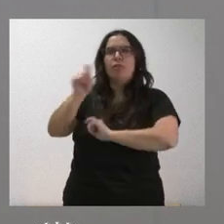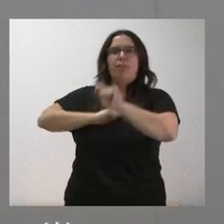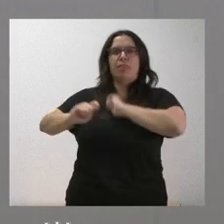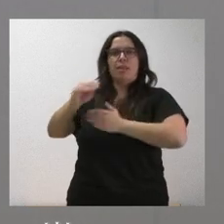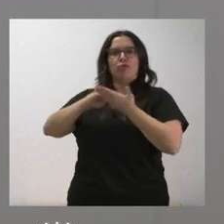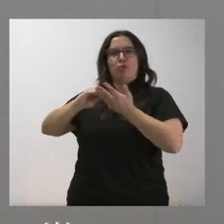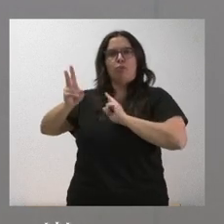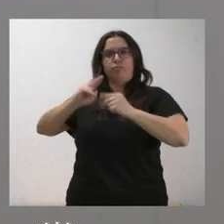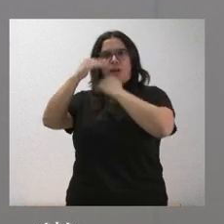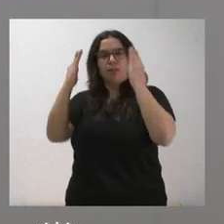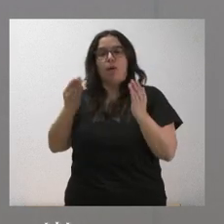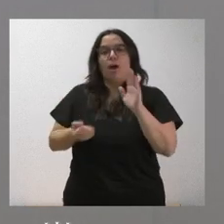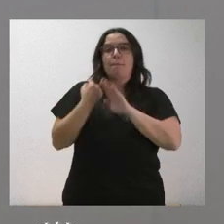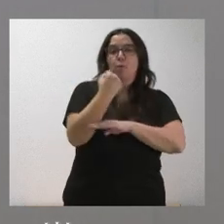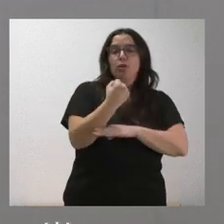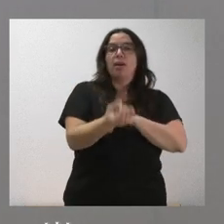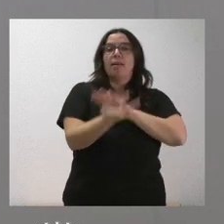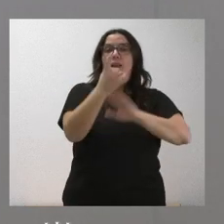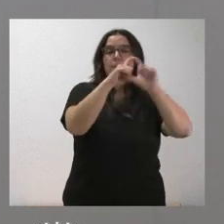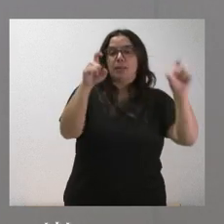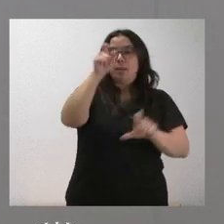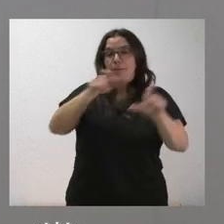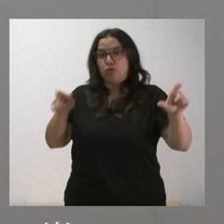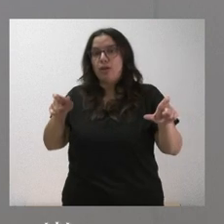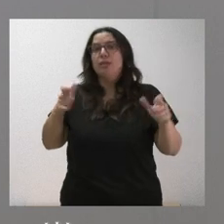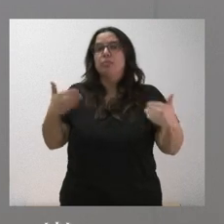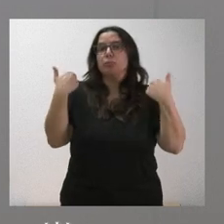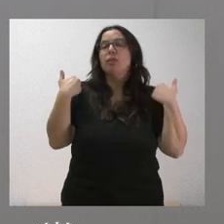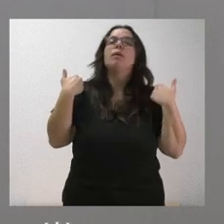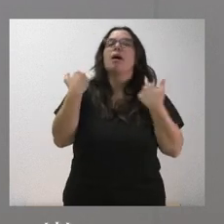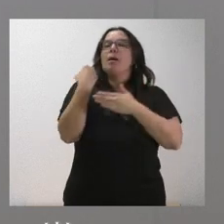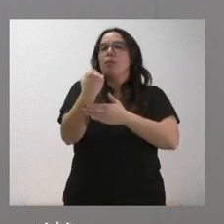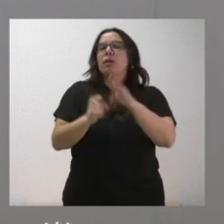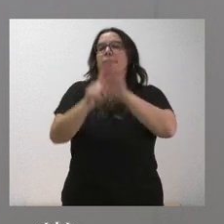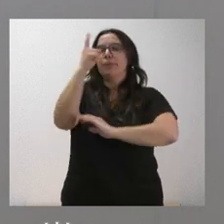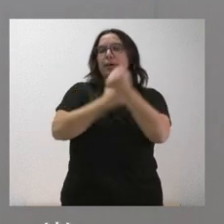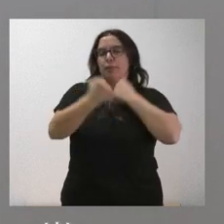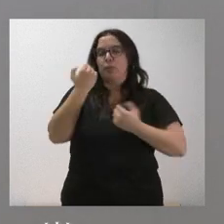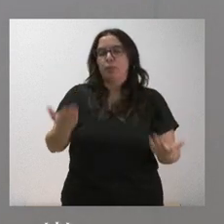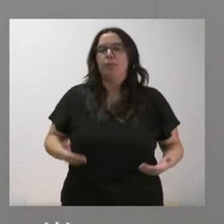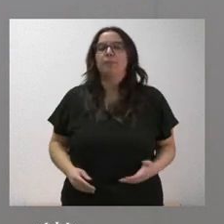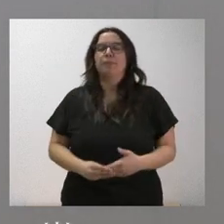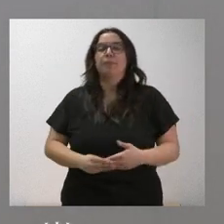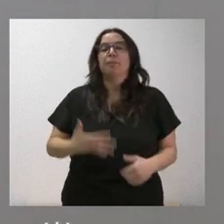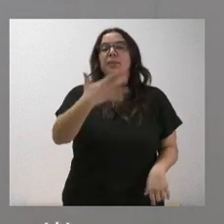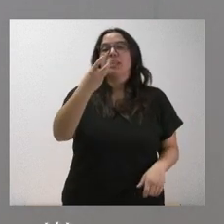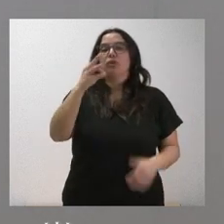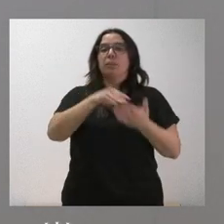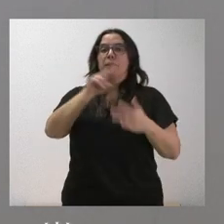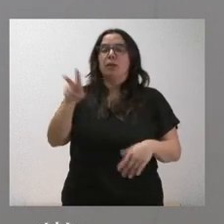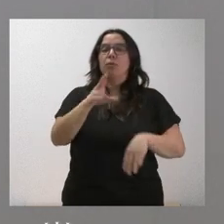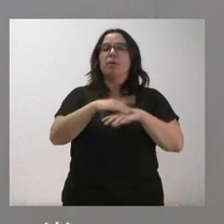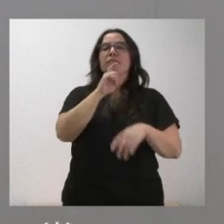apoyando a los emprendedores apoyando la creación de empas de empresas apoyando por tanto al crecimiento económico 530,000 para la